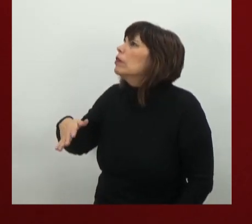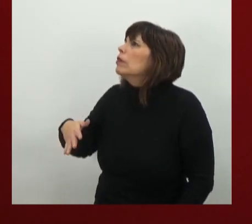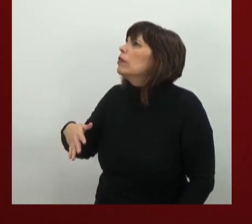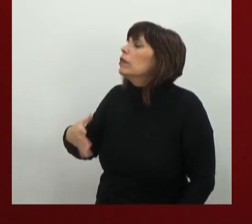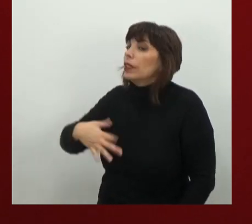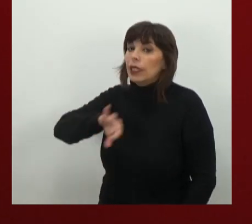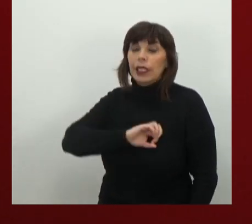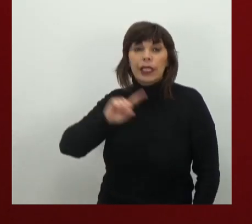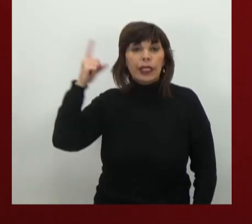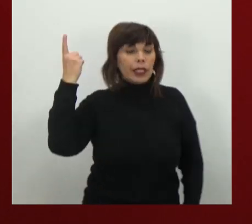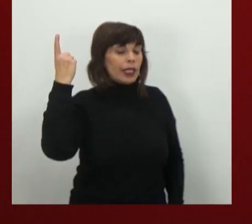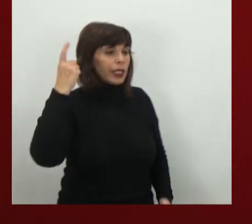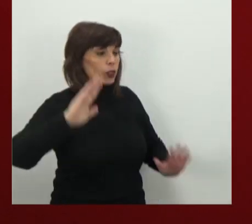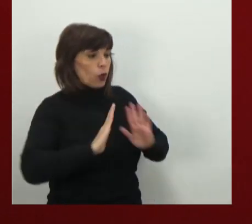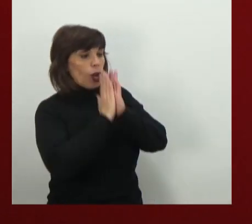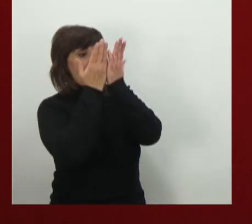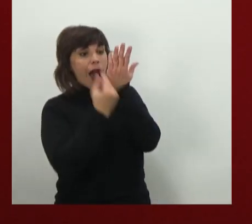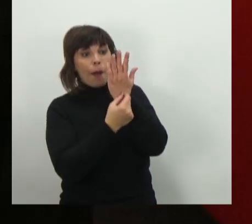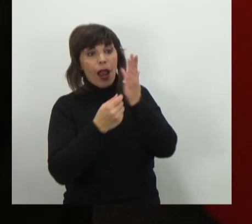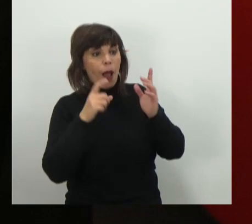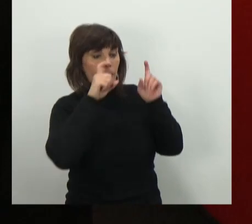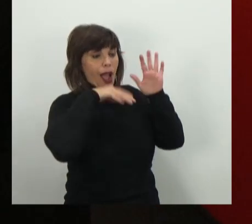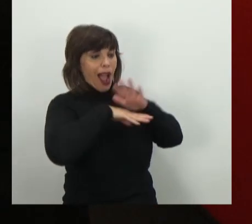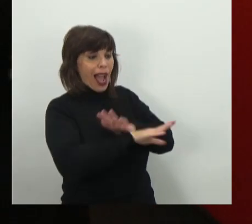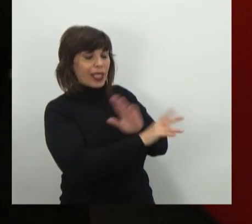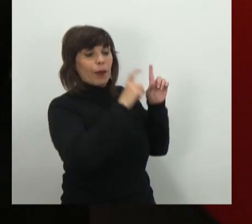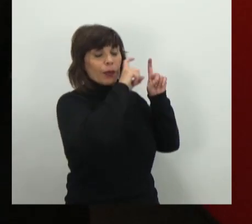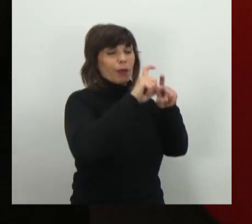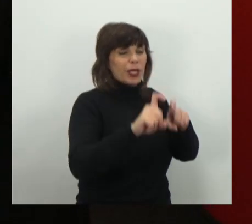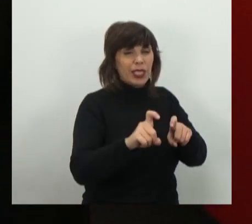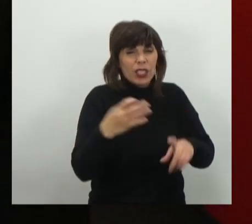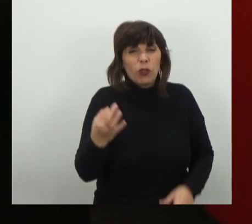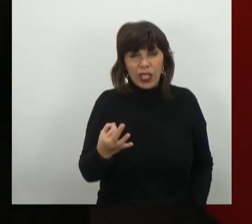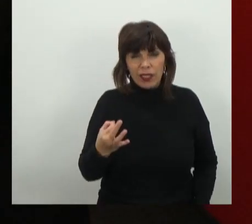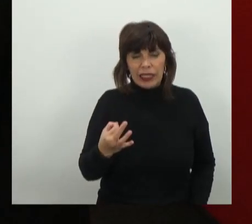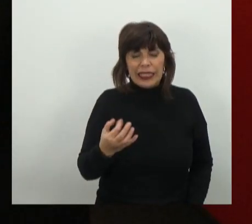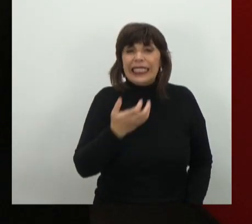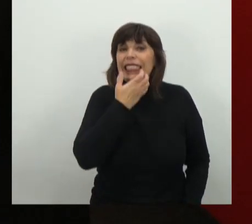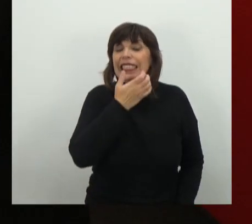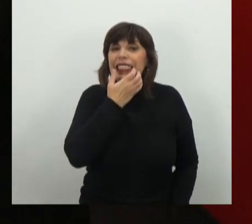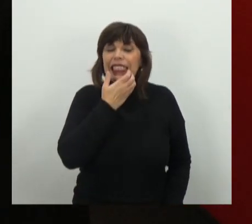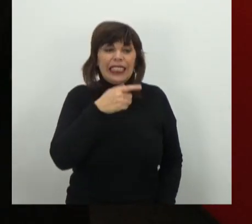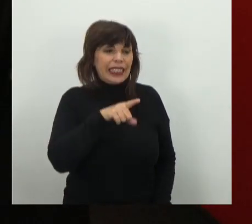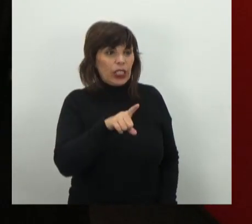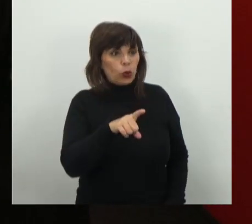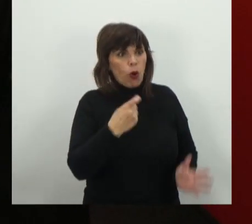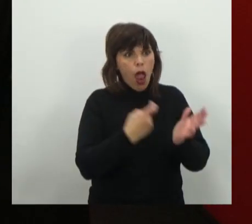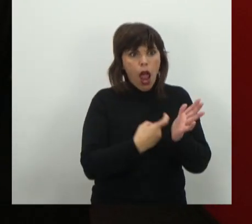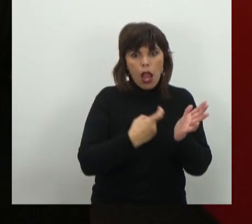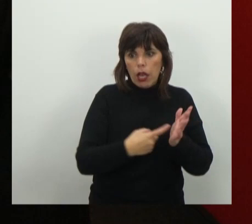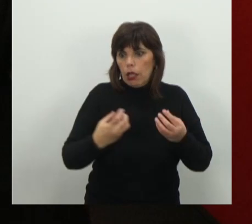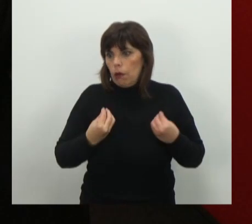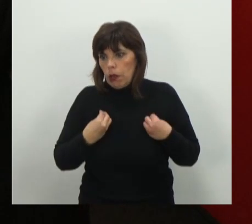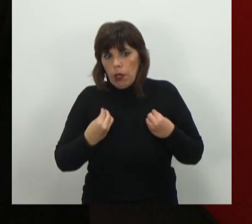Y el Señor me enseñó por su palabra que cuando uno intenta vivir en ese legalismo,